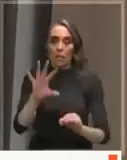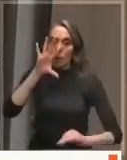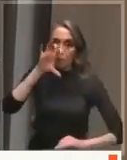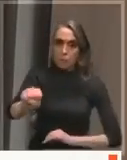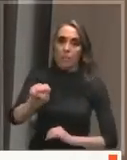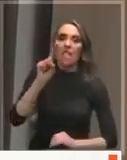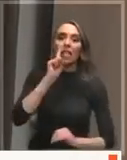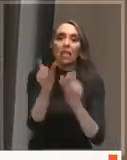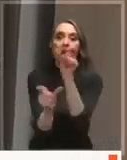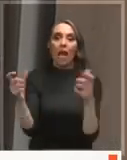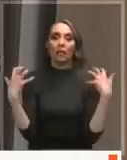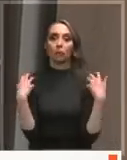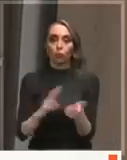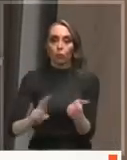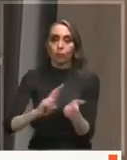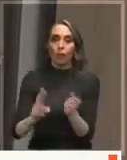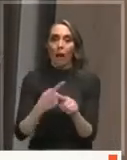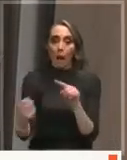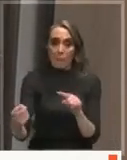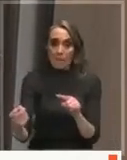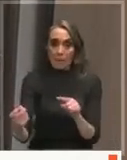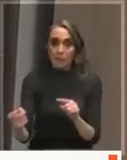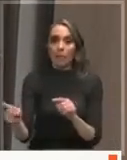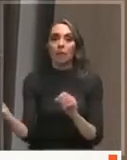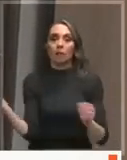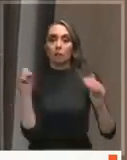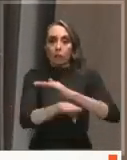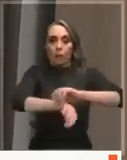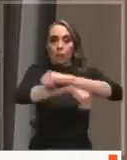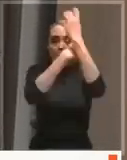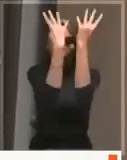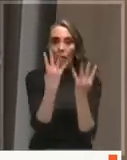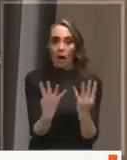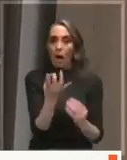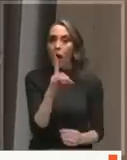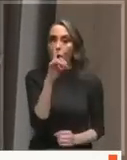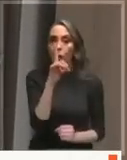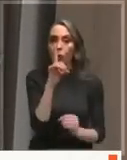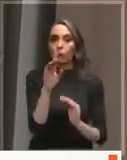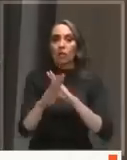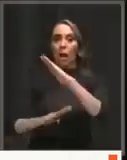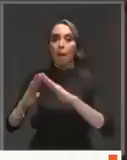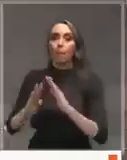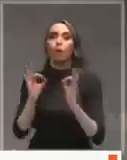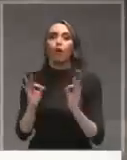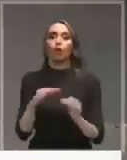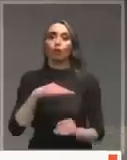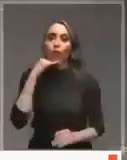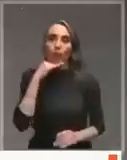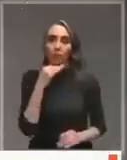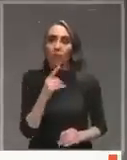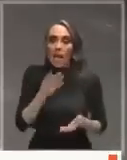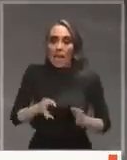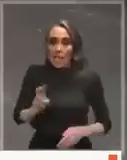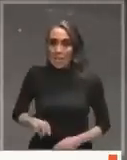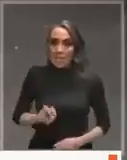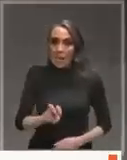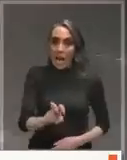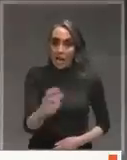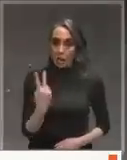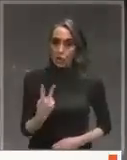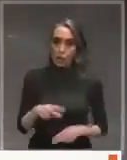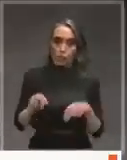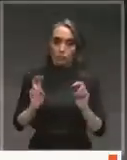a los responsables y que se les ponga tras reja. Esa es la única medida de protección suficiente. Camina por la calle como estamos caminando